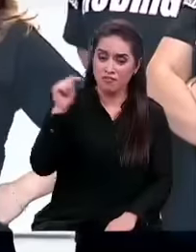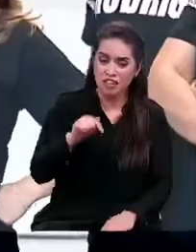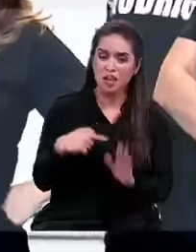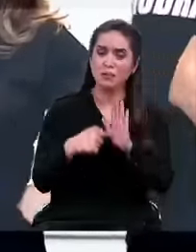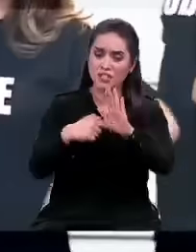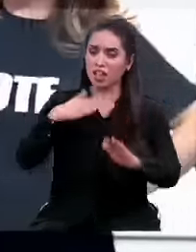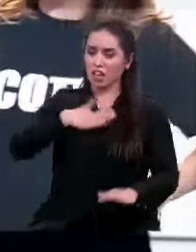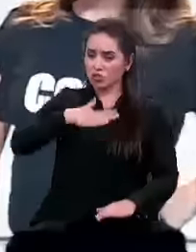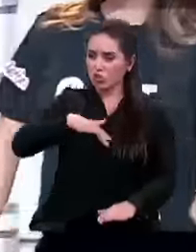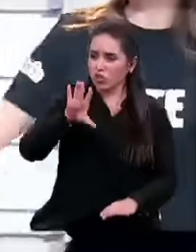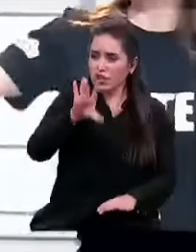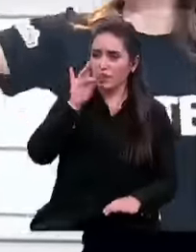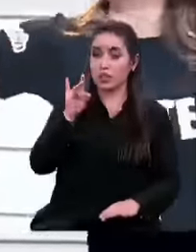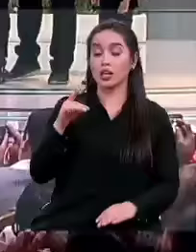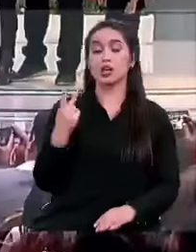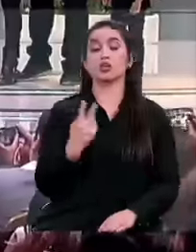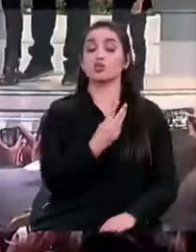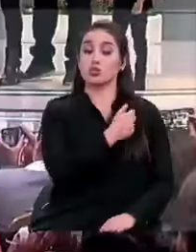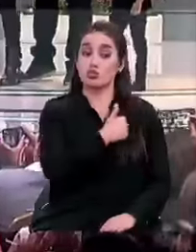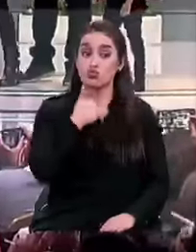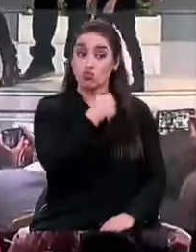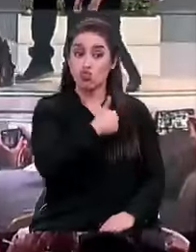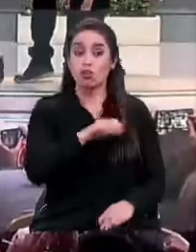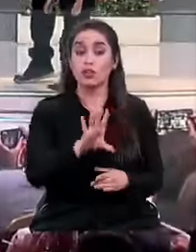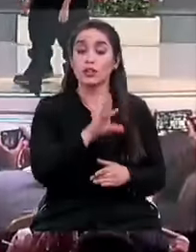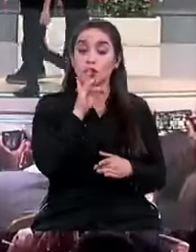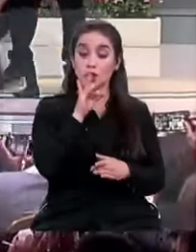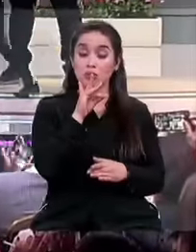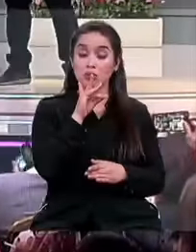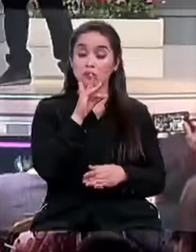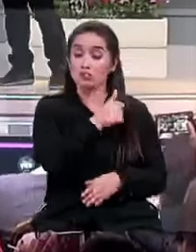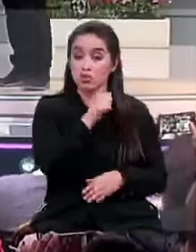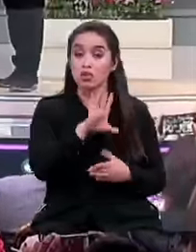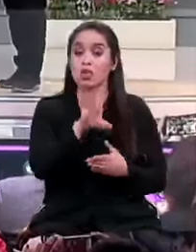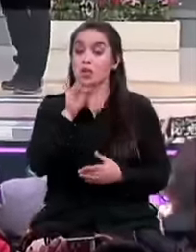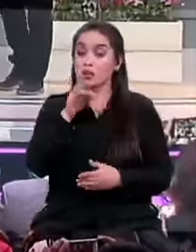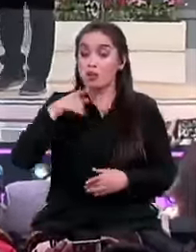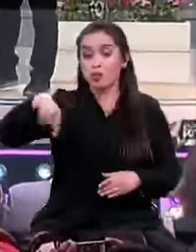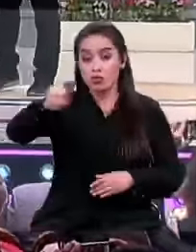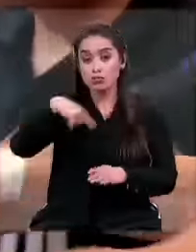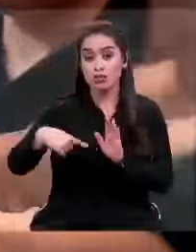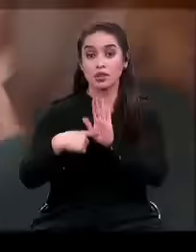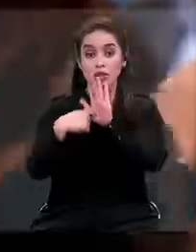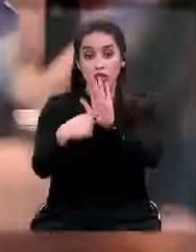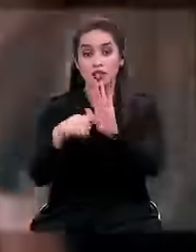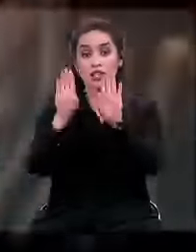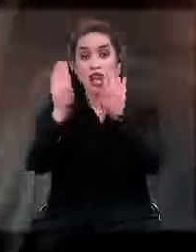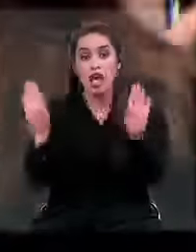hemos decidido, con Diana, con Javiera, con Quique, que ustedes hagan el muro